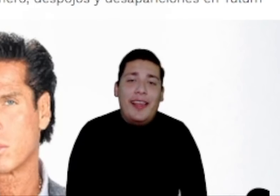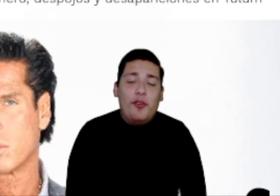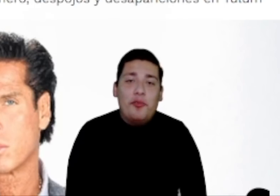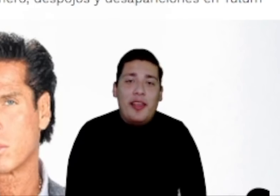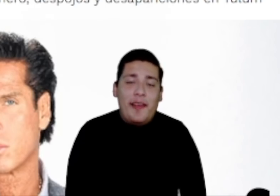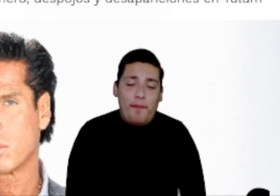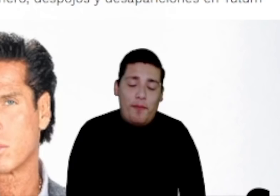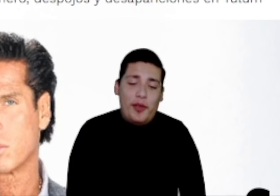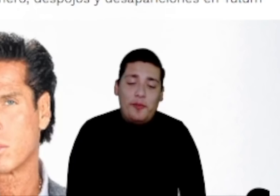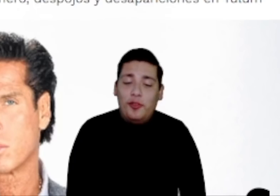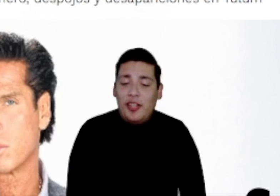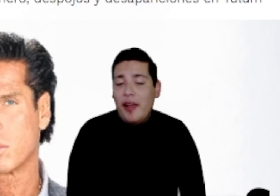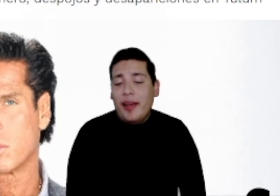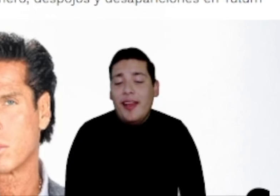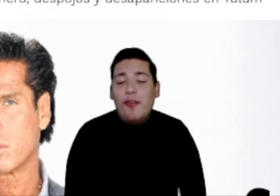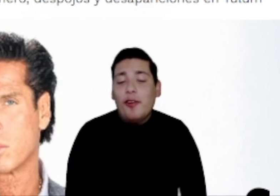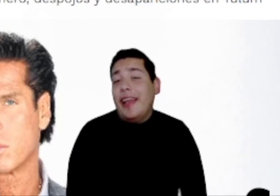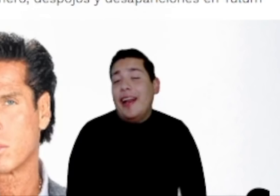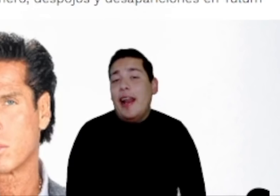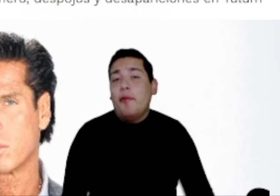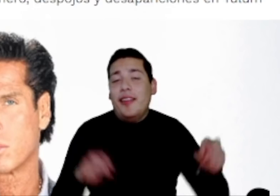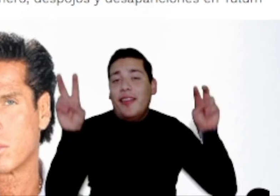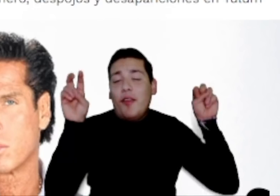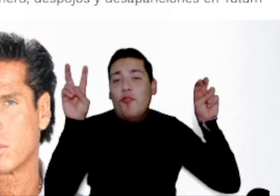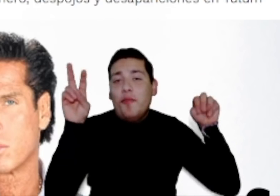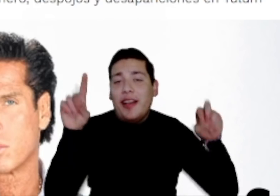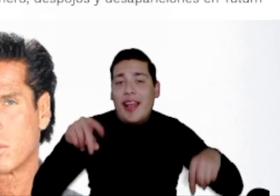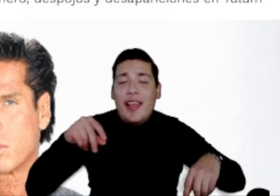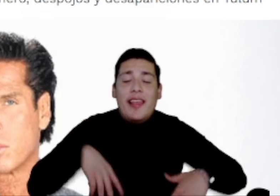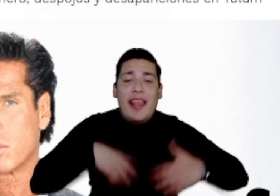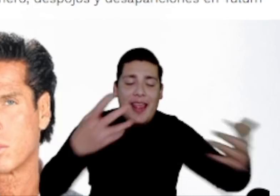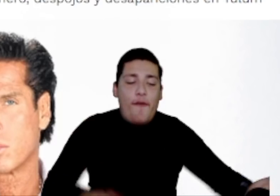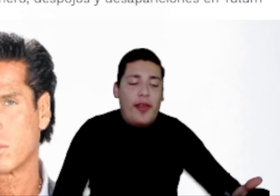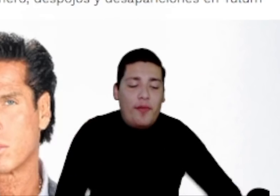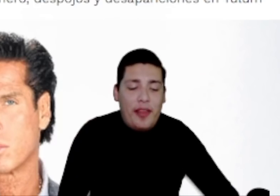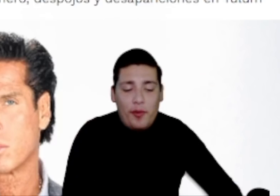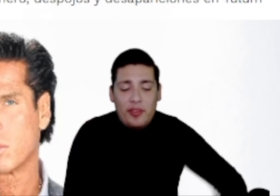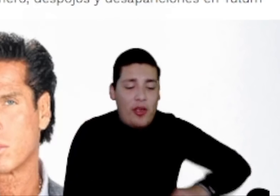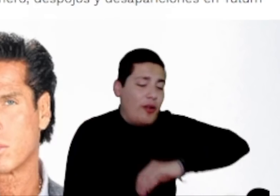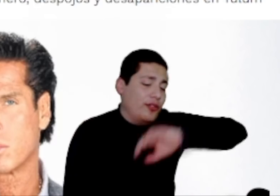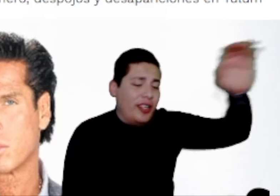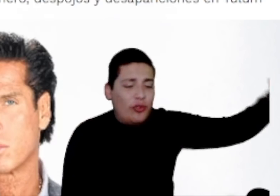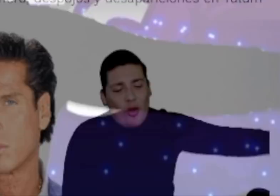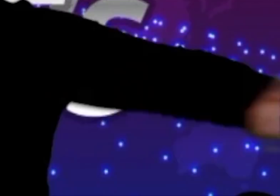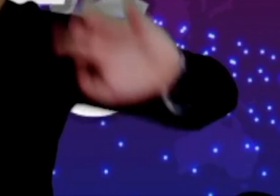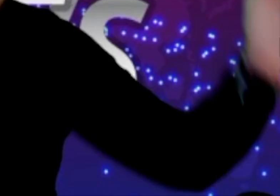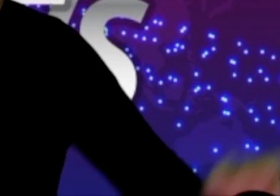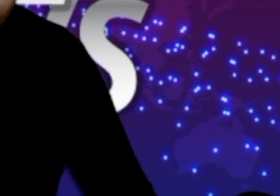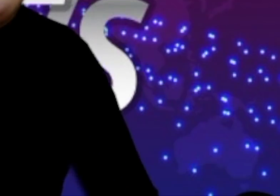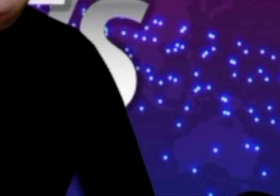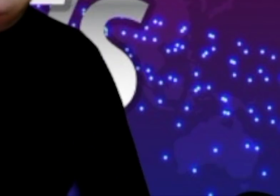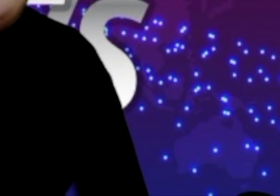de donde pues mostraba lo que era la vida de un mi rey, y ahí fue donde pues dio a conocer todo